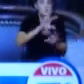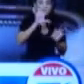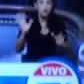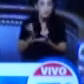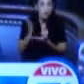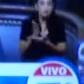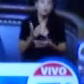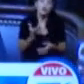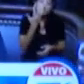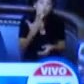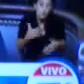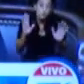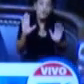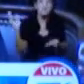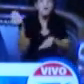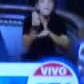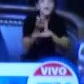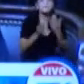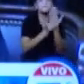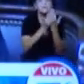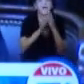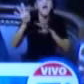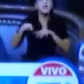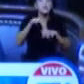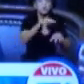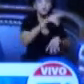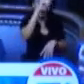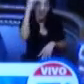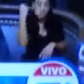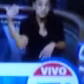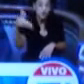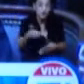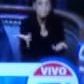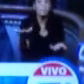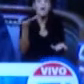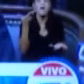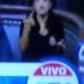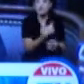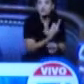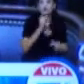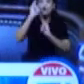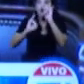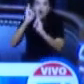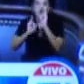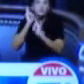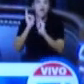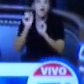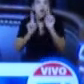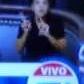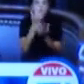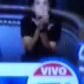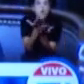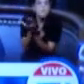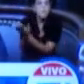de la boleta clásica, tradicional, que venimos usando en las elecciones nacionales. Y usted comentó la